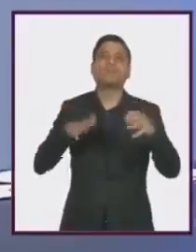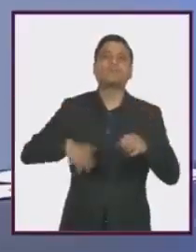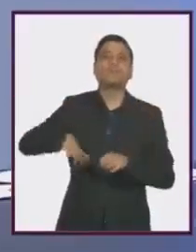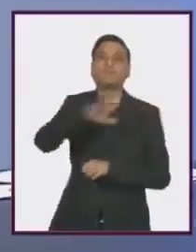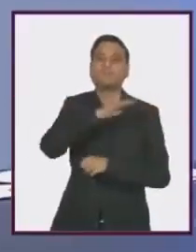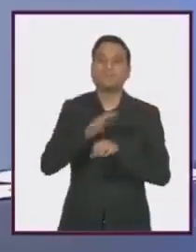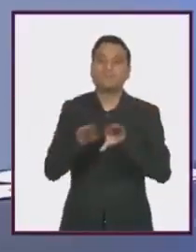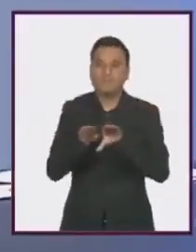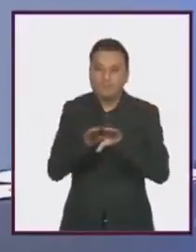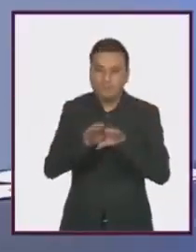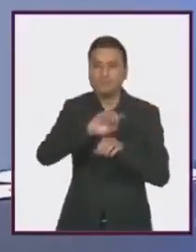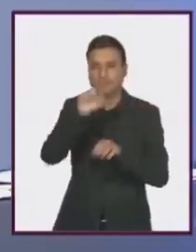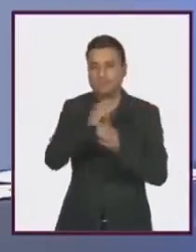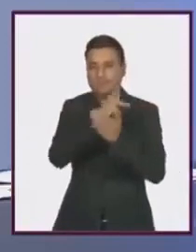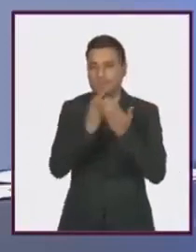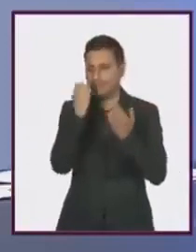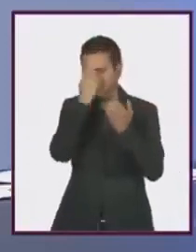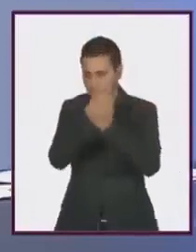encuentra inserta esta escuela.